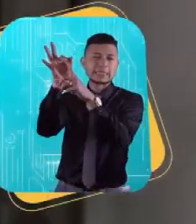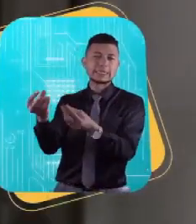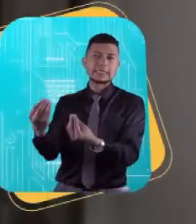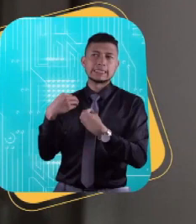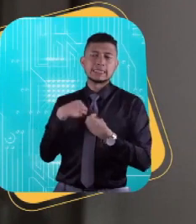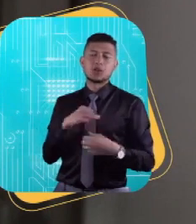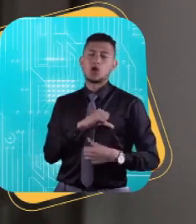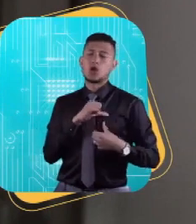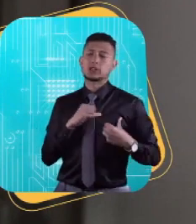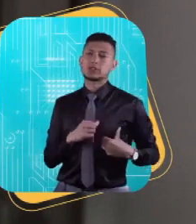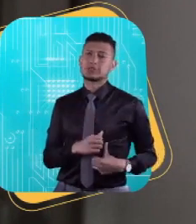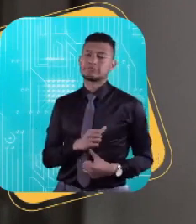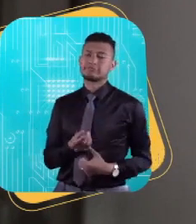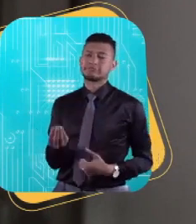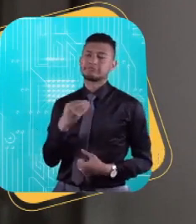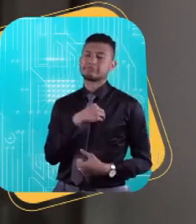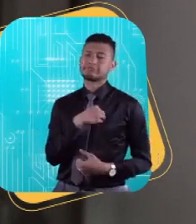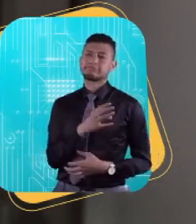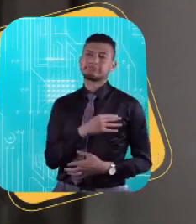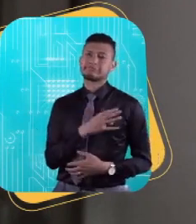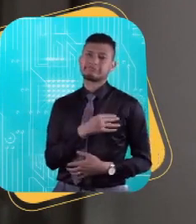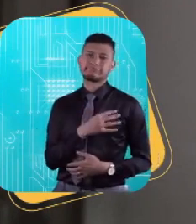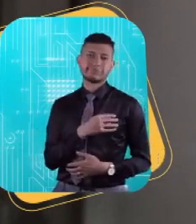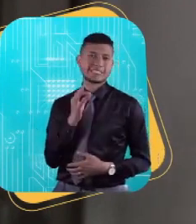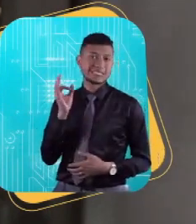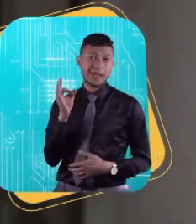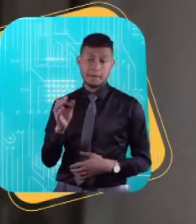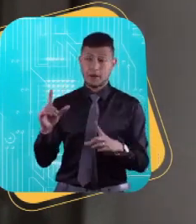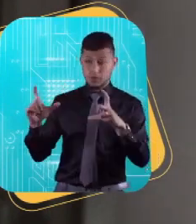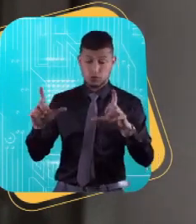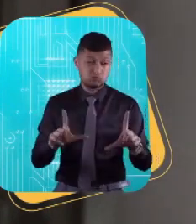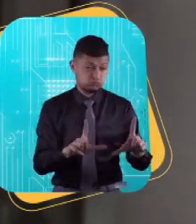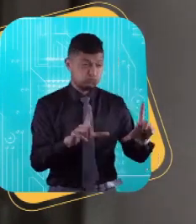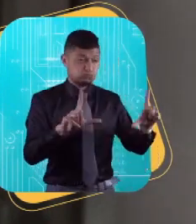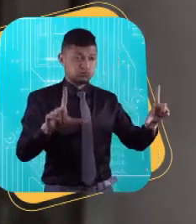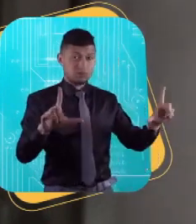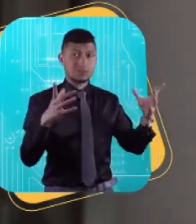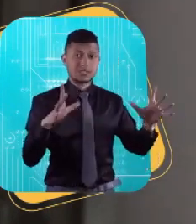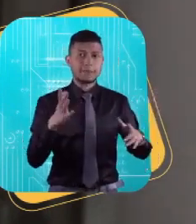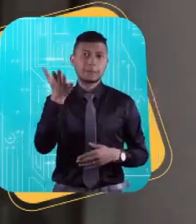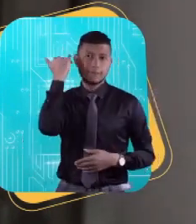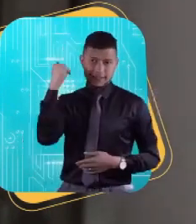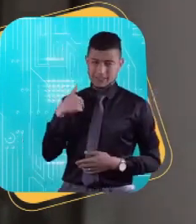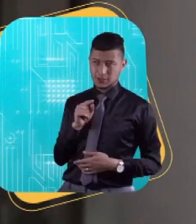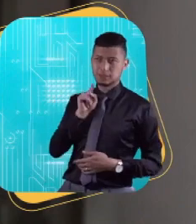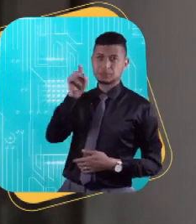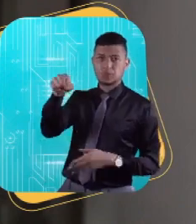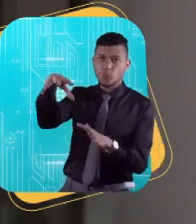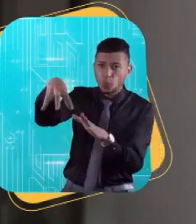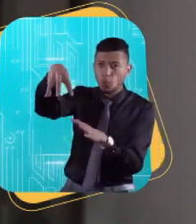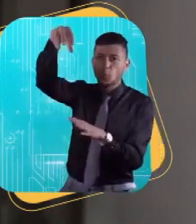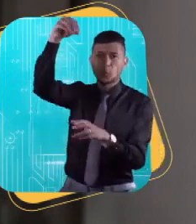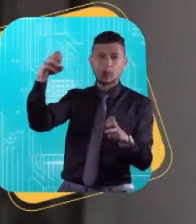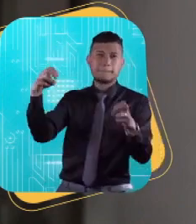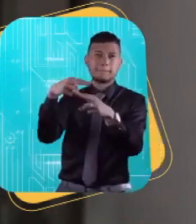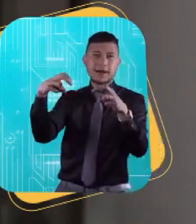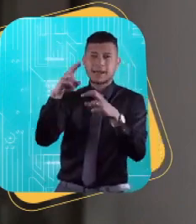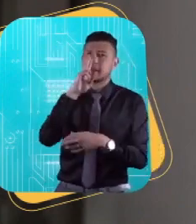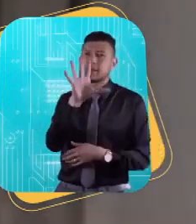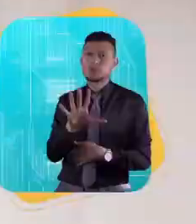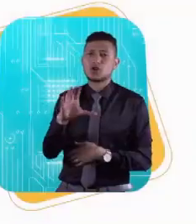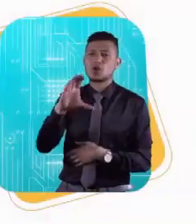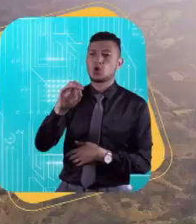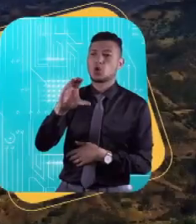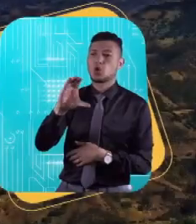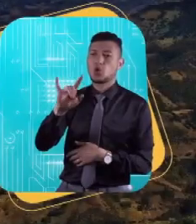me llena el corazón de mucha alegría y siempre la tengo, la tengo grandotota. Cuando yo iba para Sierra Nevada de Huicana en el Parque